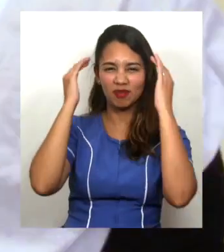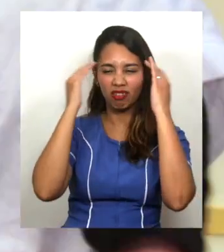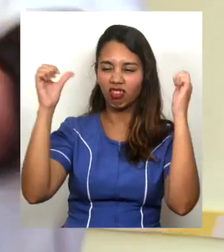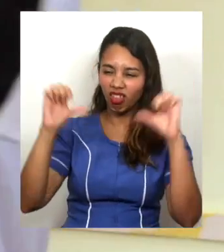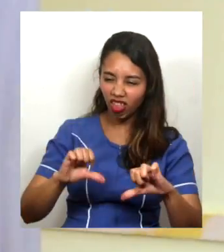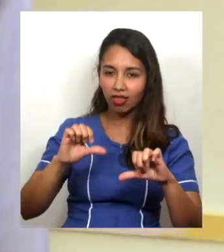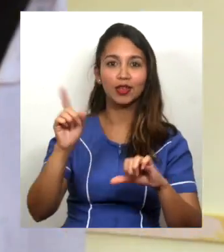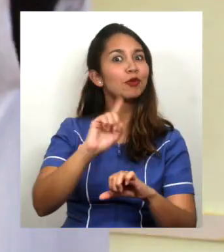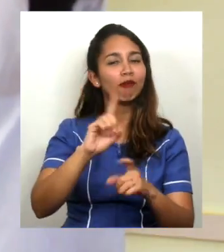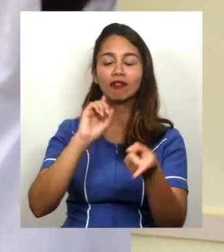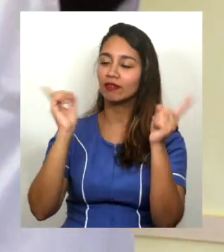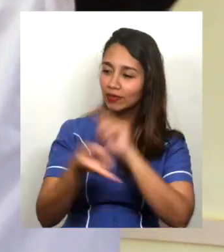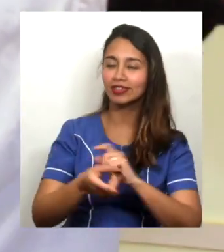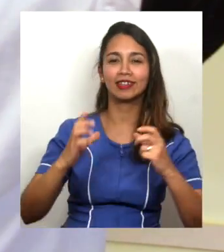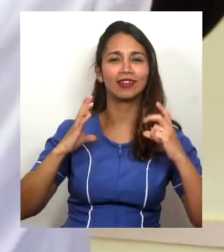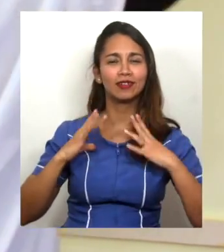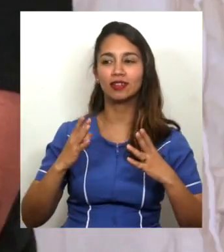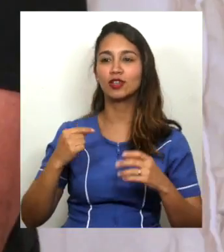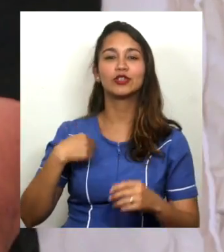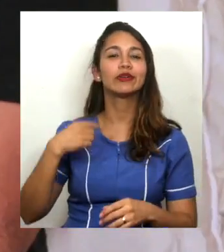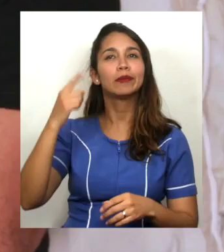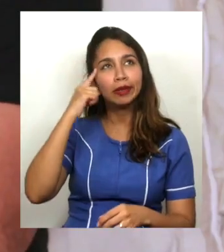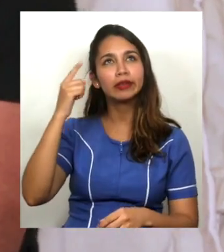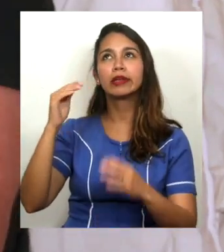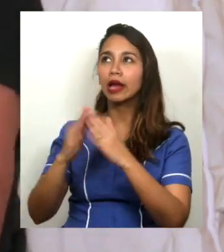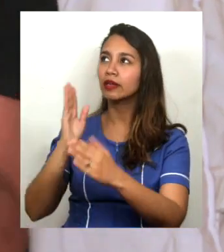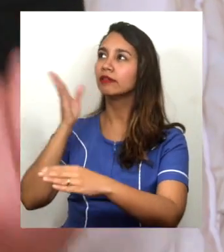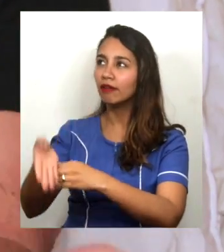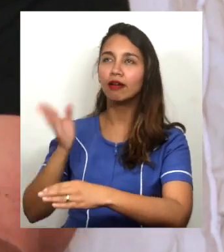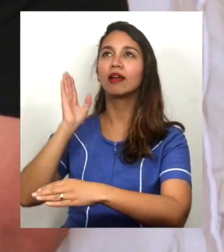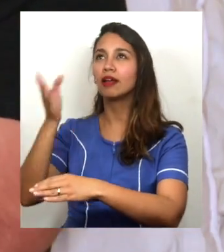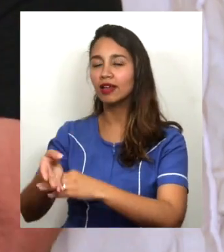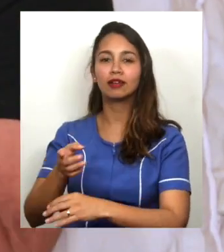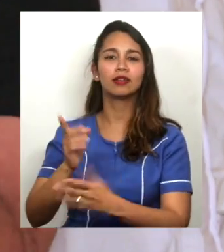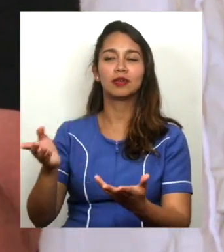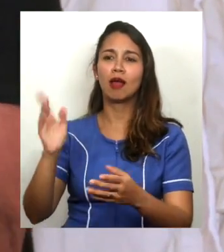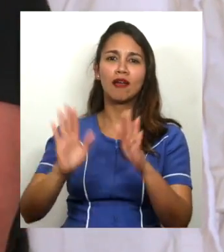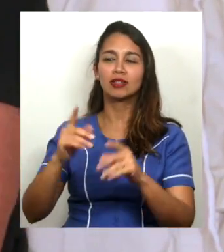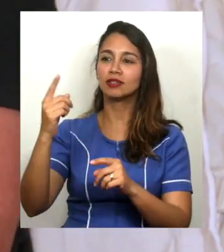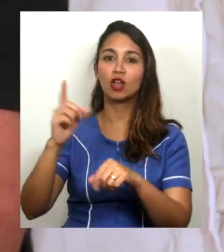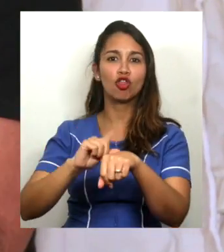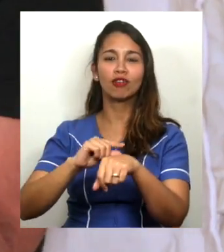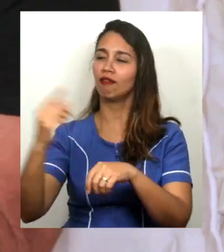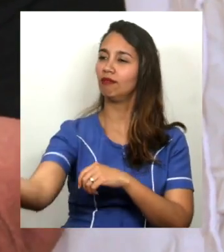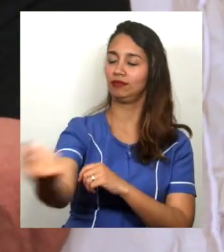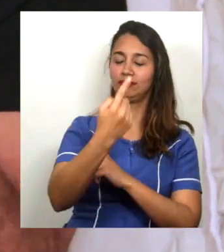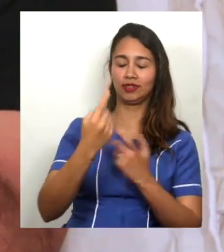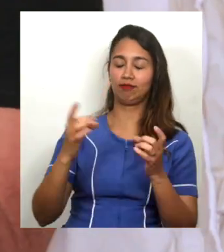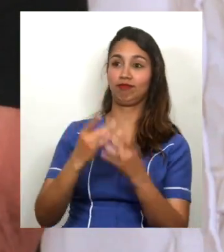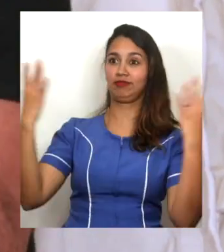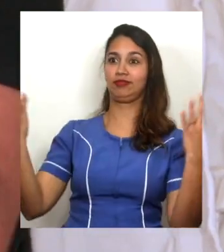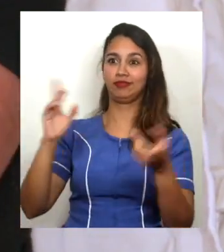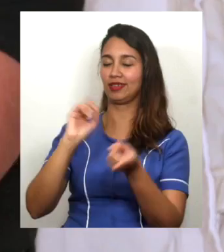Yo creo que nos cambia un poco el switch, porque siempre el paciente está pensando, quiero irme para la casa, que me traje de esta manera el stock. Y en ese